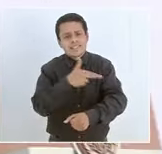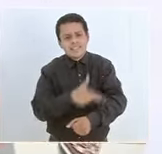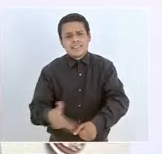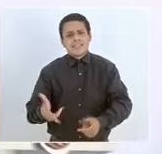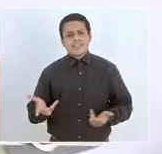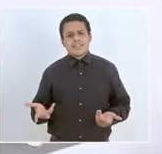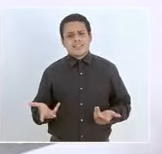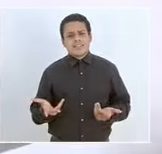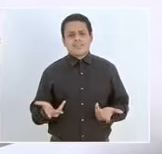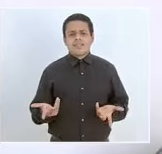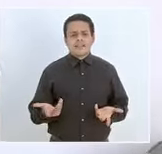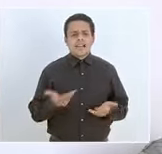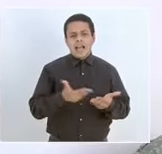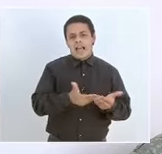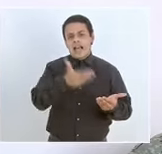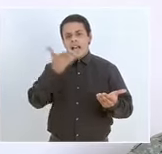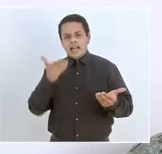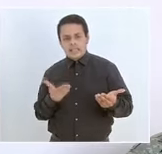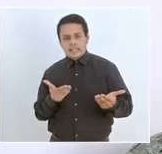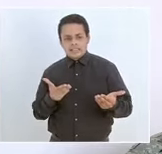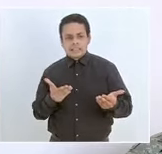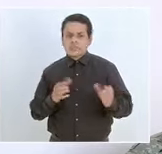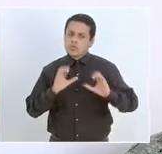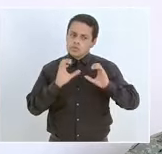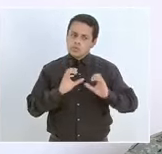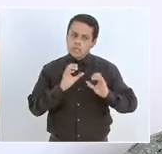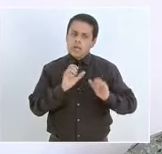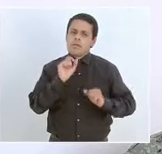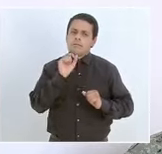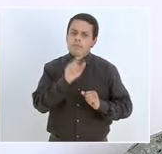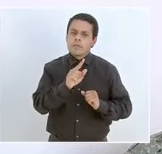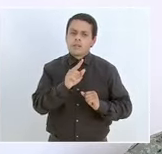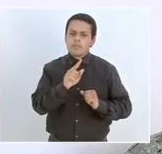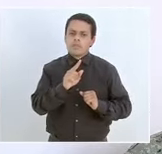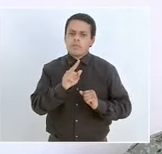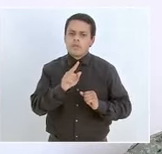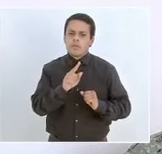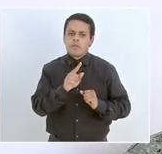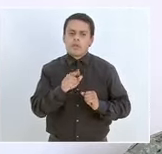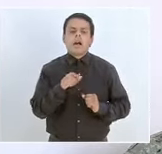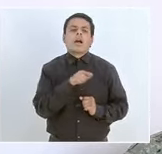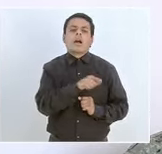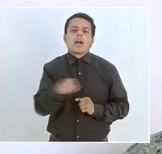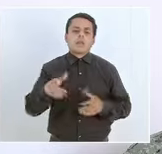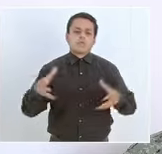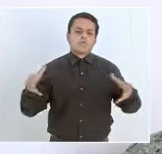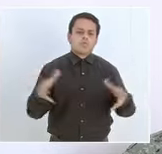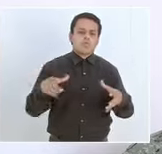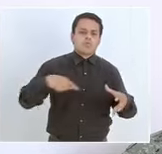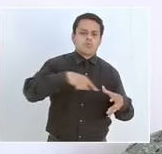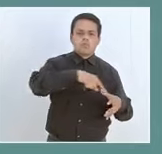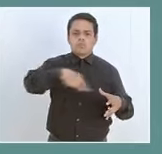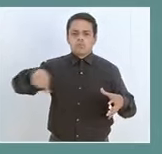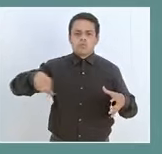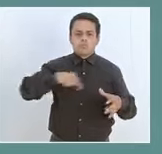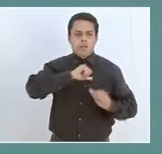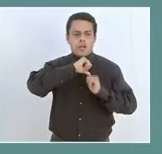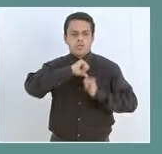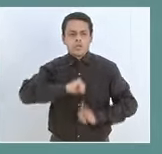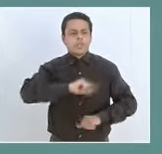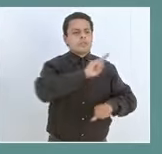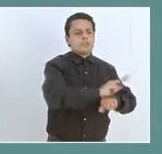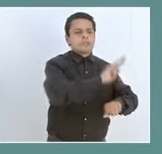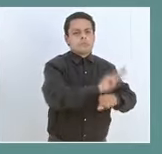tanto con medidas preventivas como con la presencia de las